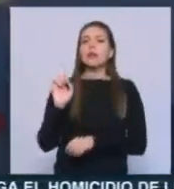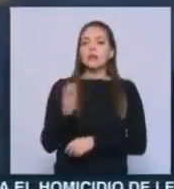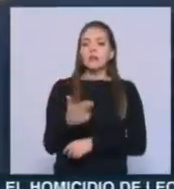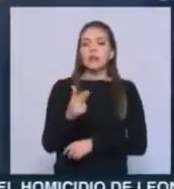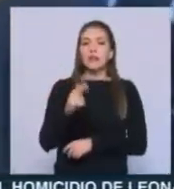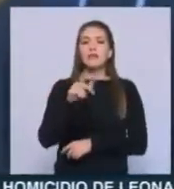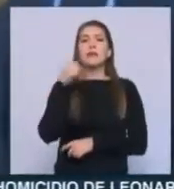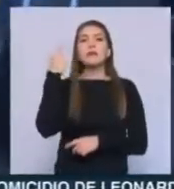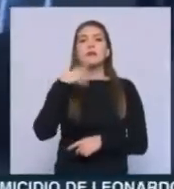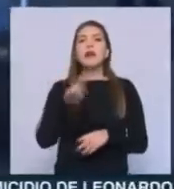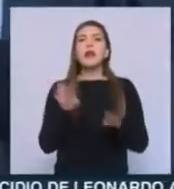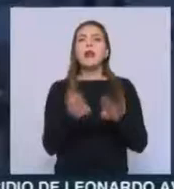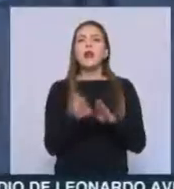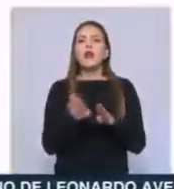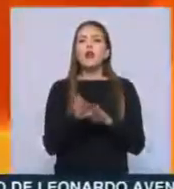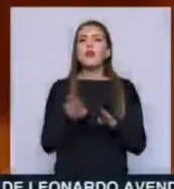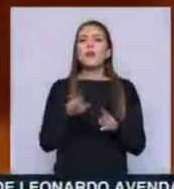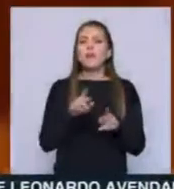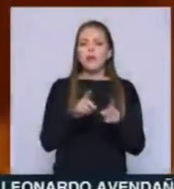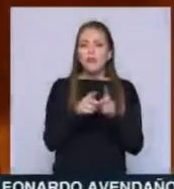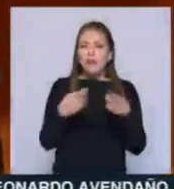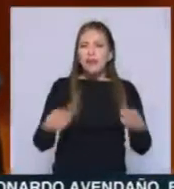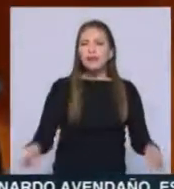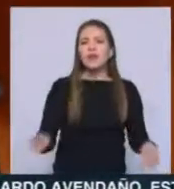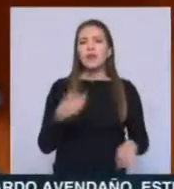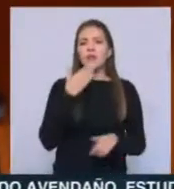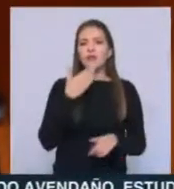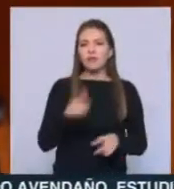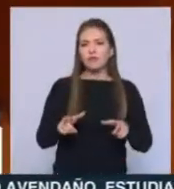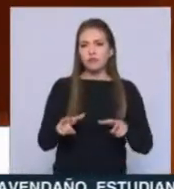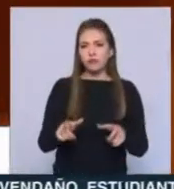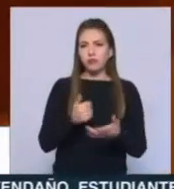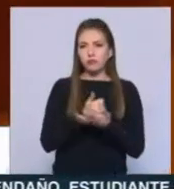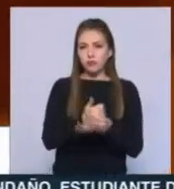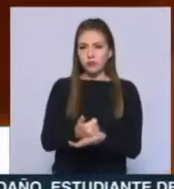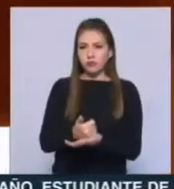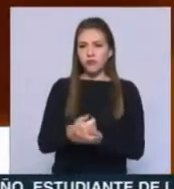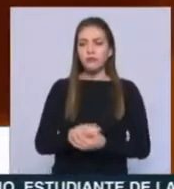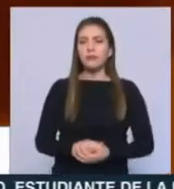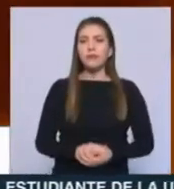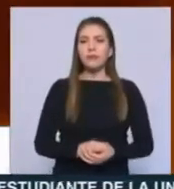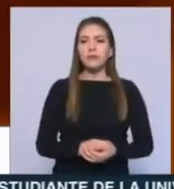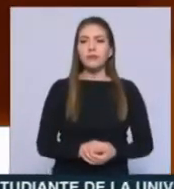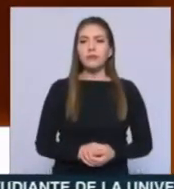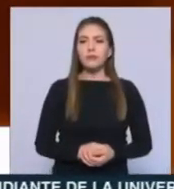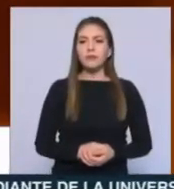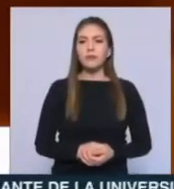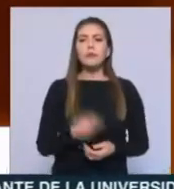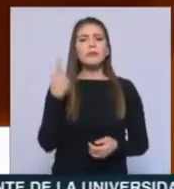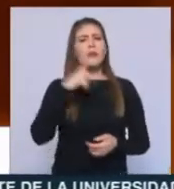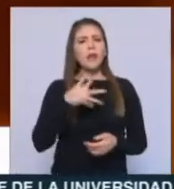del programa de desarrollo y bienestar. Pero hay otros elementos de la estrategia, no es el único elemento.